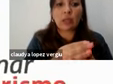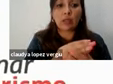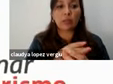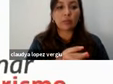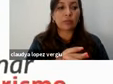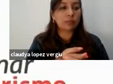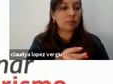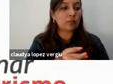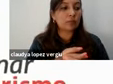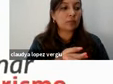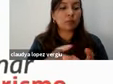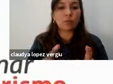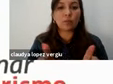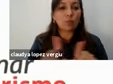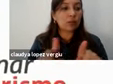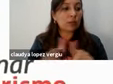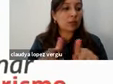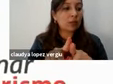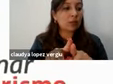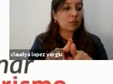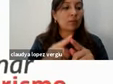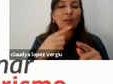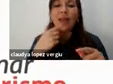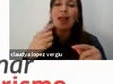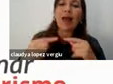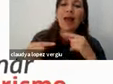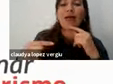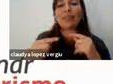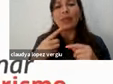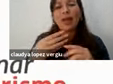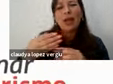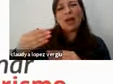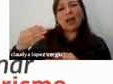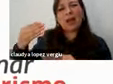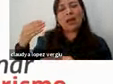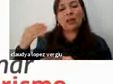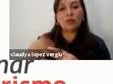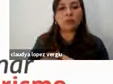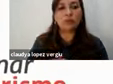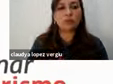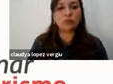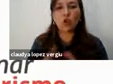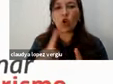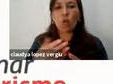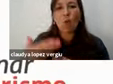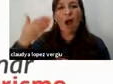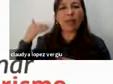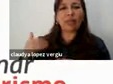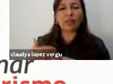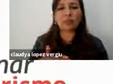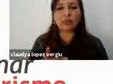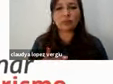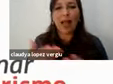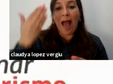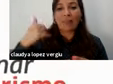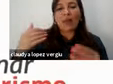Igual los cantos también un poco alejado. No es como antes. A veces